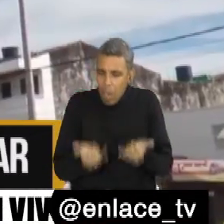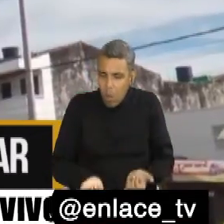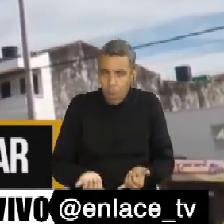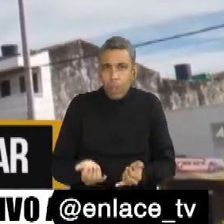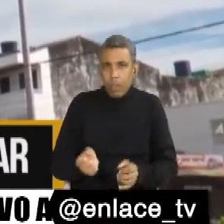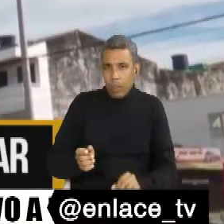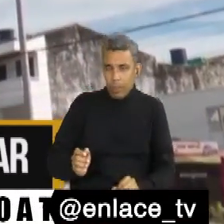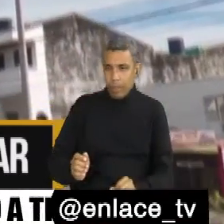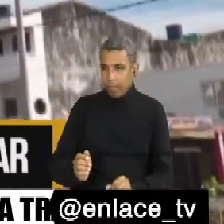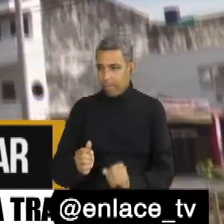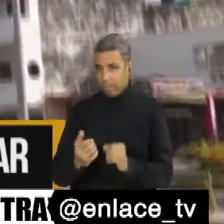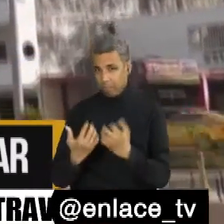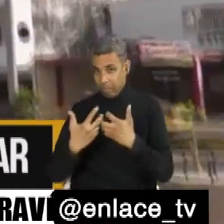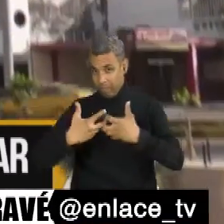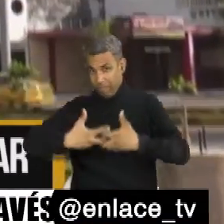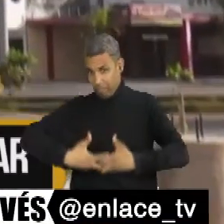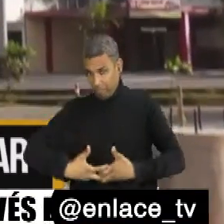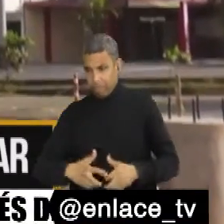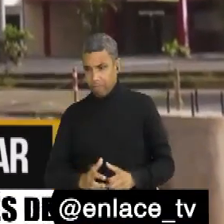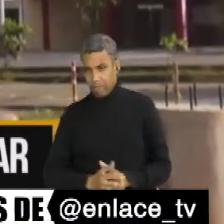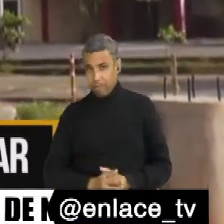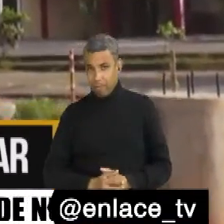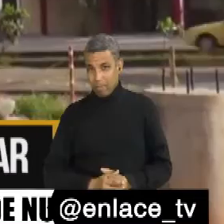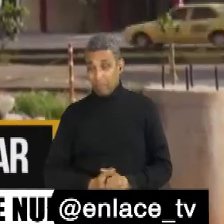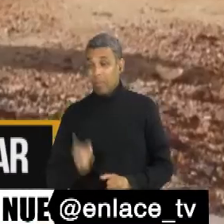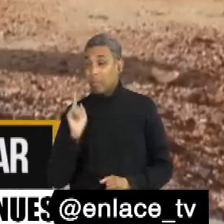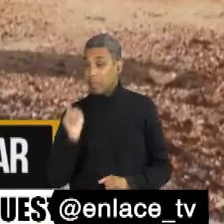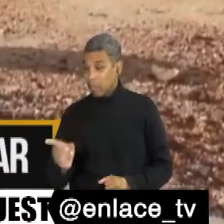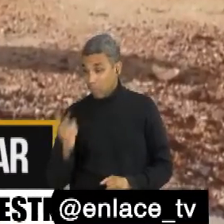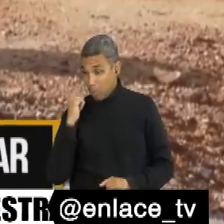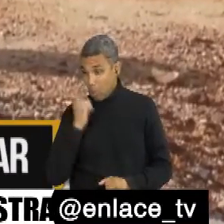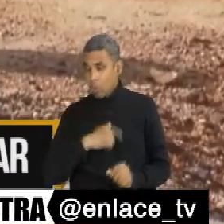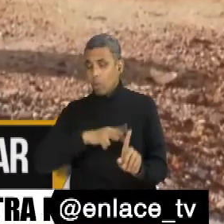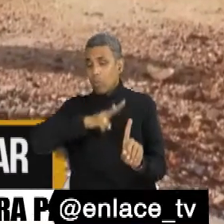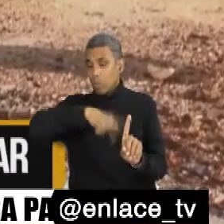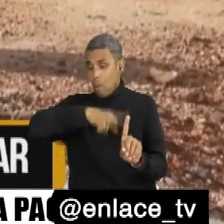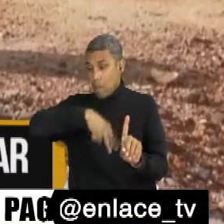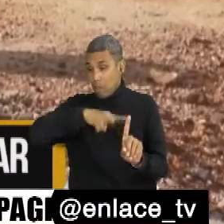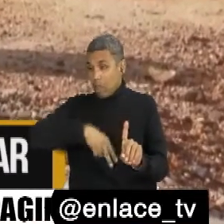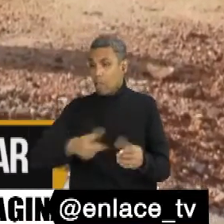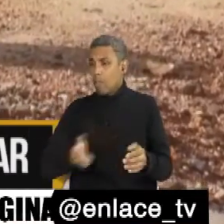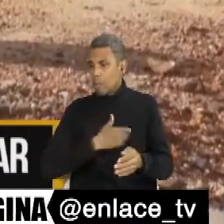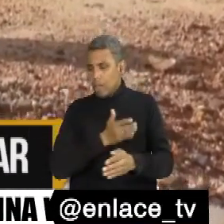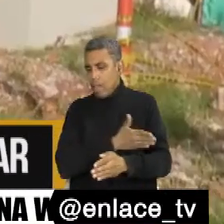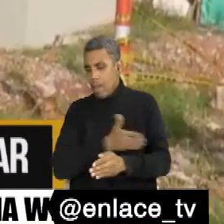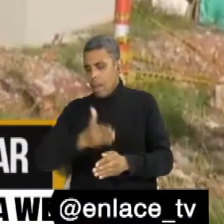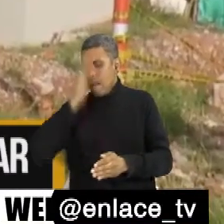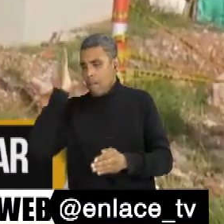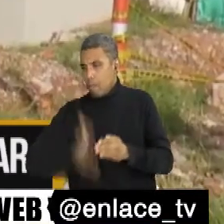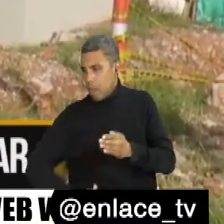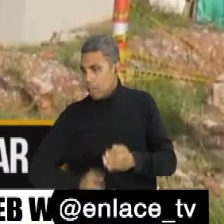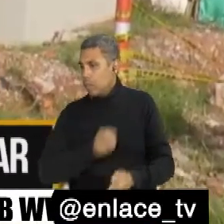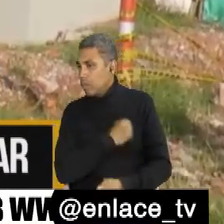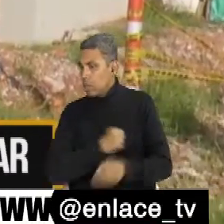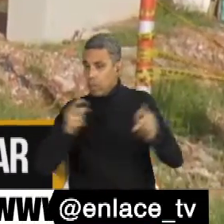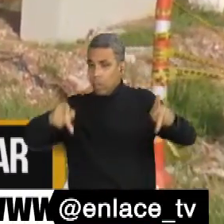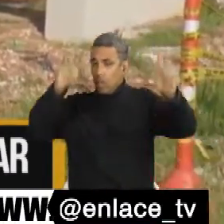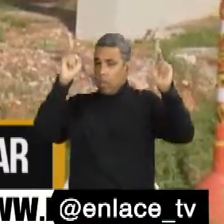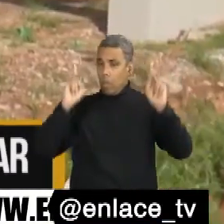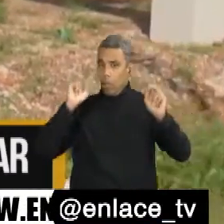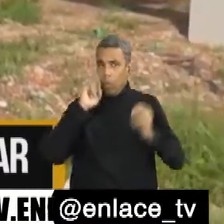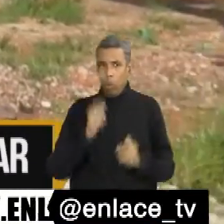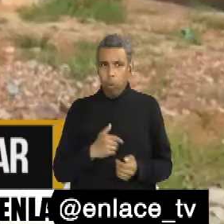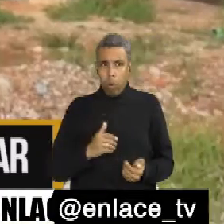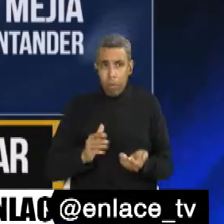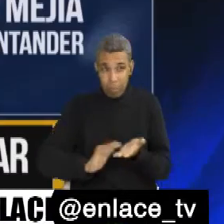cesionario debe iniciar y tiene solamente 2 meses para entregar el puente peatonal debidamente terminado. Sobre el